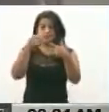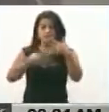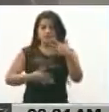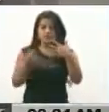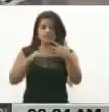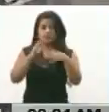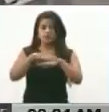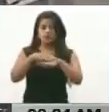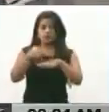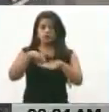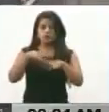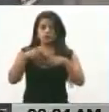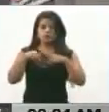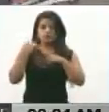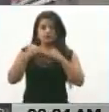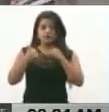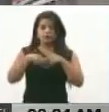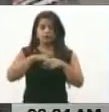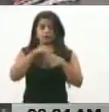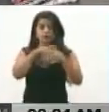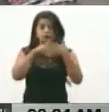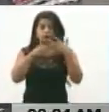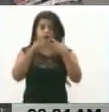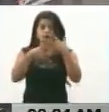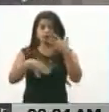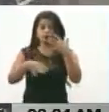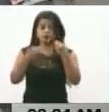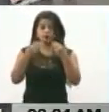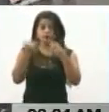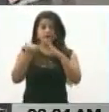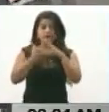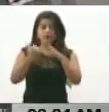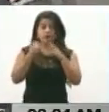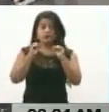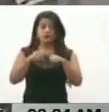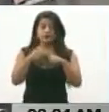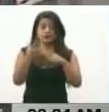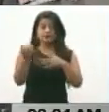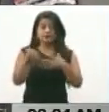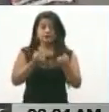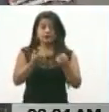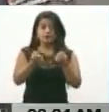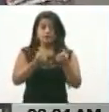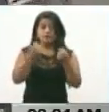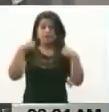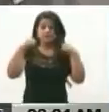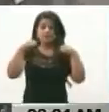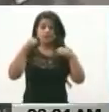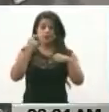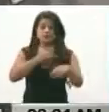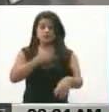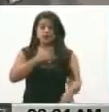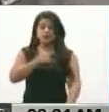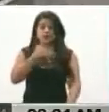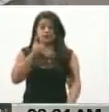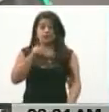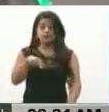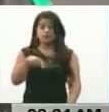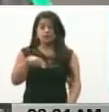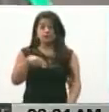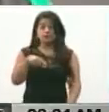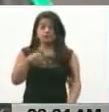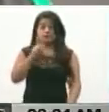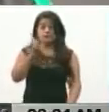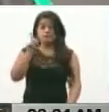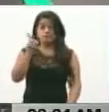llevamos el crédito, pero de verdad que es un sinnúmero de instituciones, recibimos pasantías universitarias. Esto que